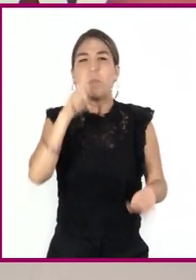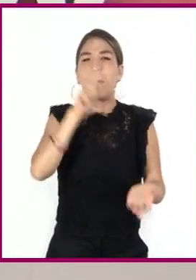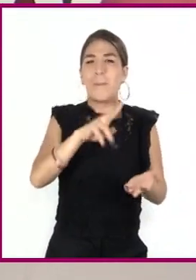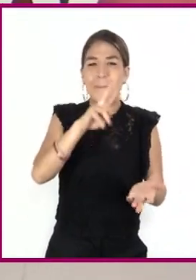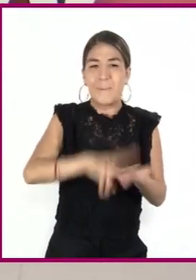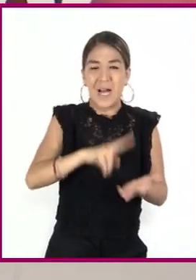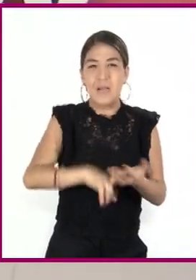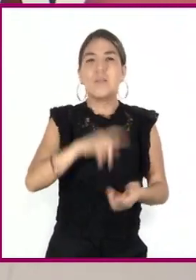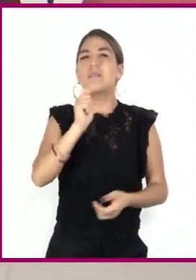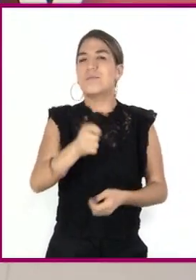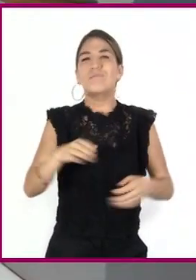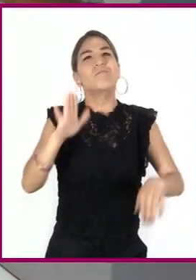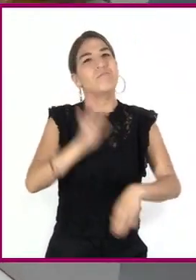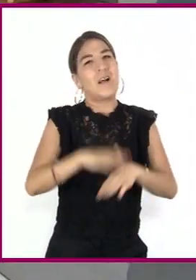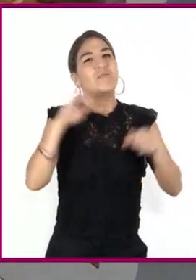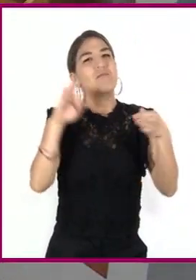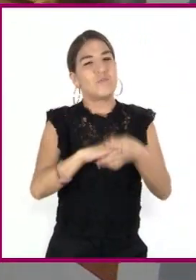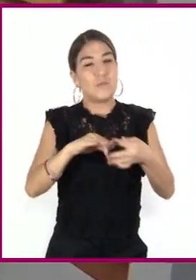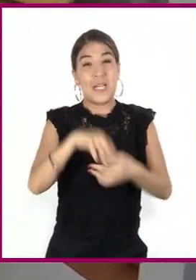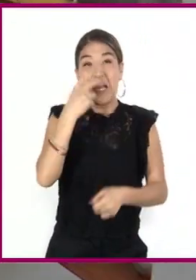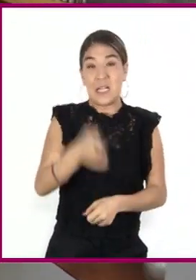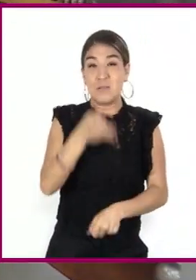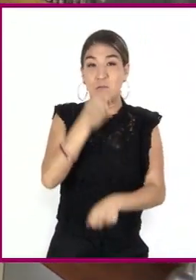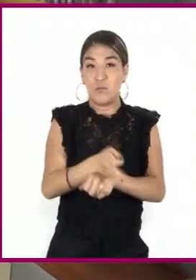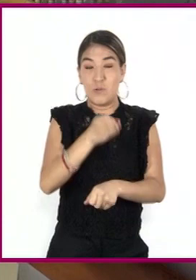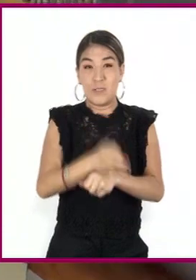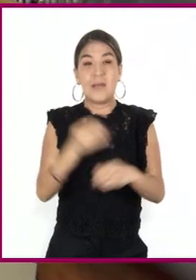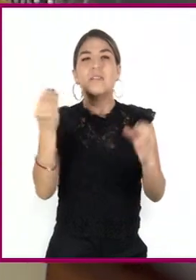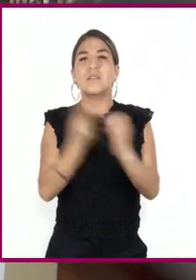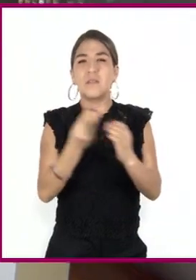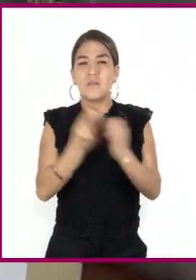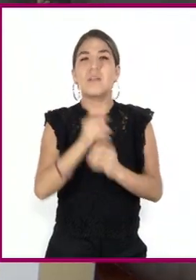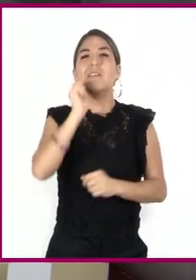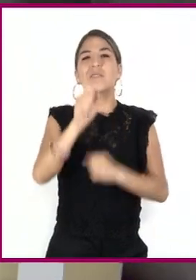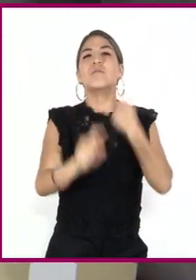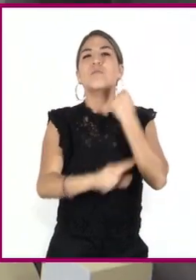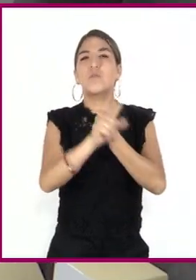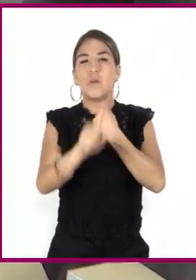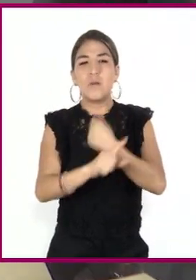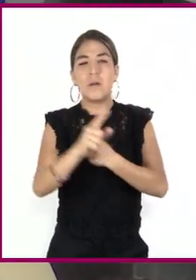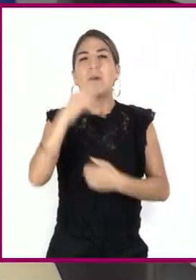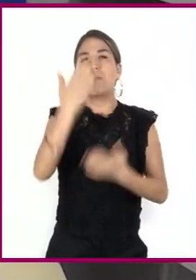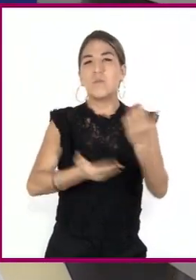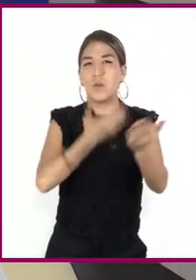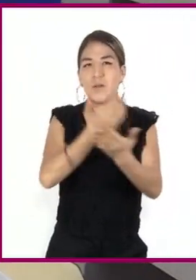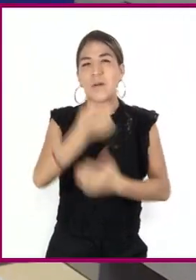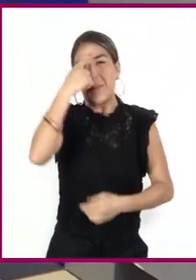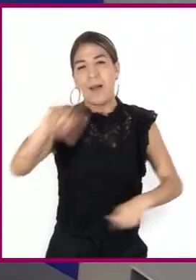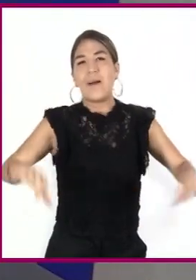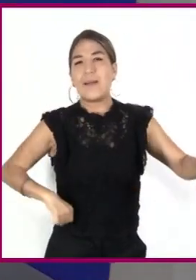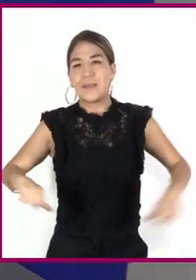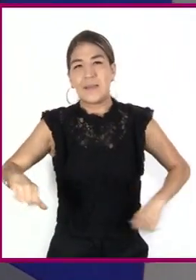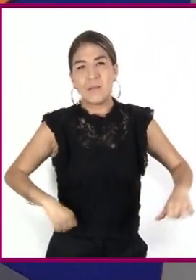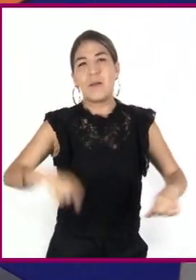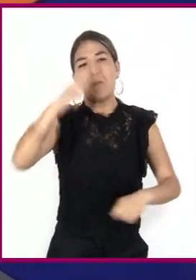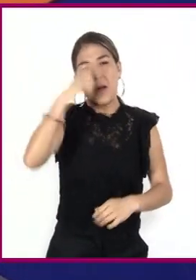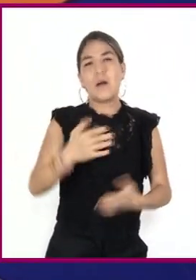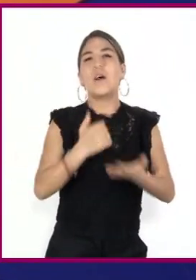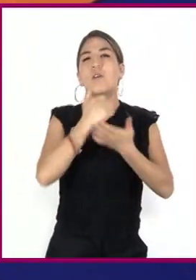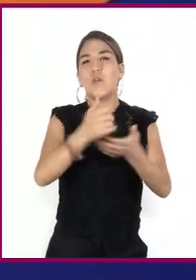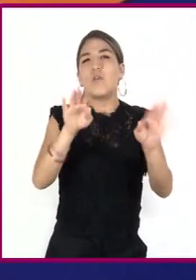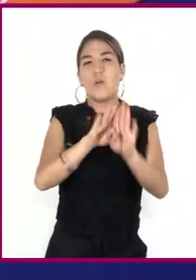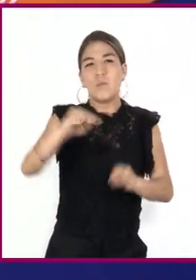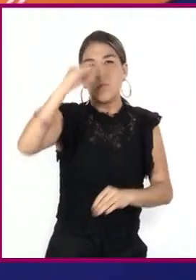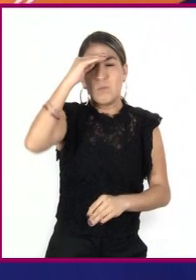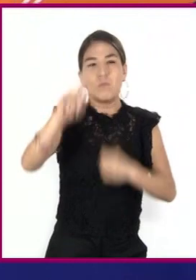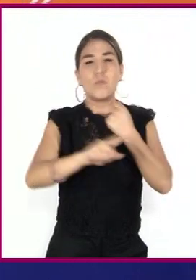de manera continua. A lo largo de la sesión, se plantearán problemas y se llevarán a cabo actividades que nos ayudarán a reflexionar y